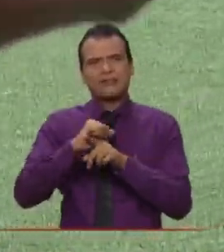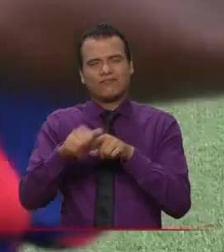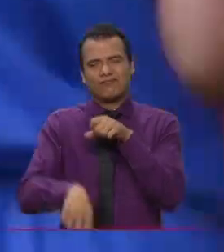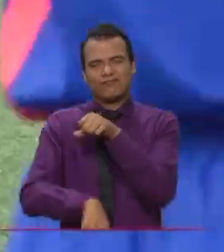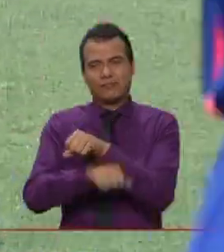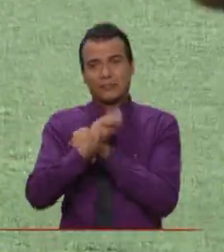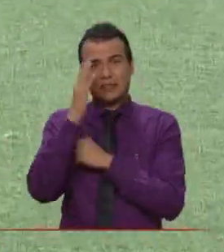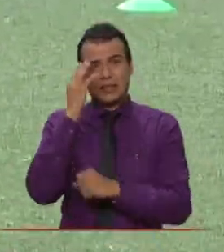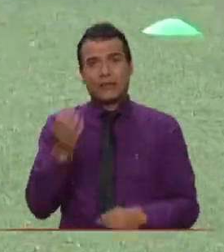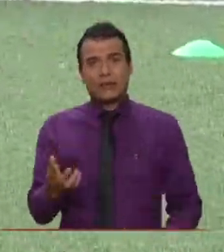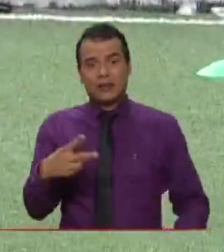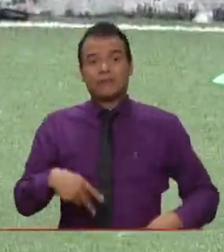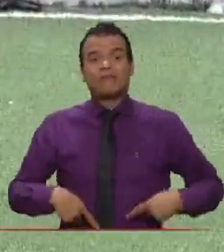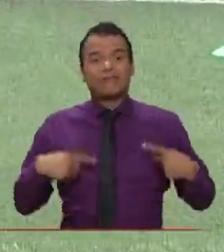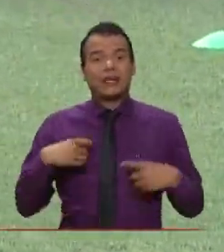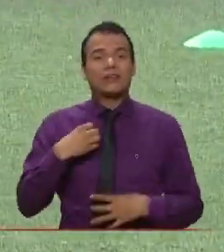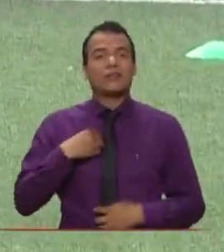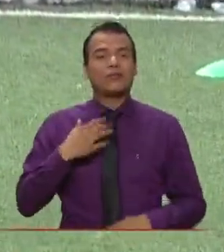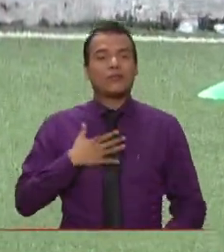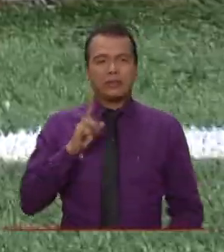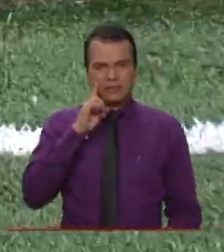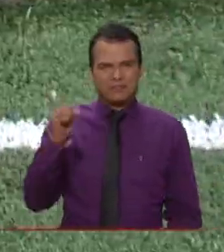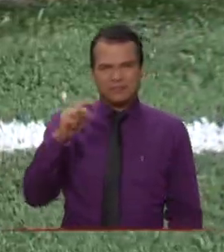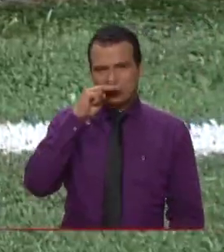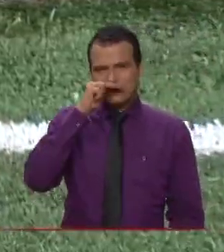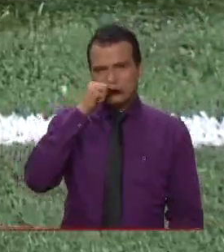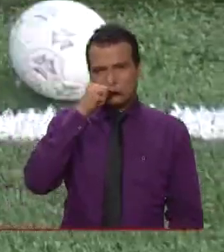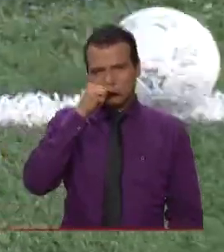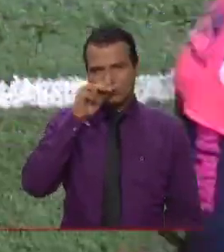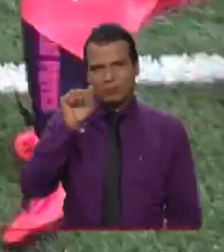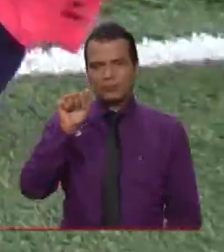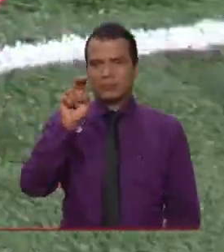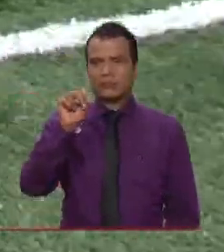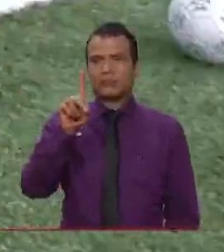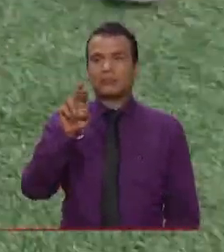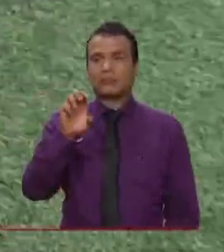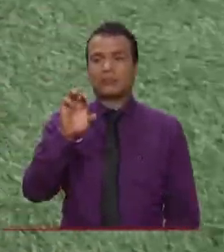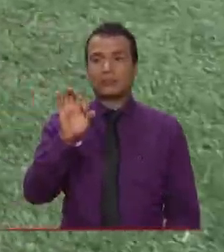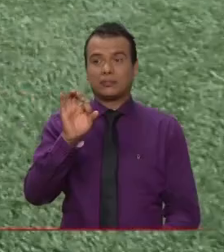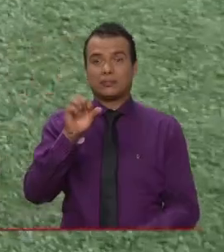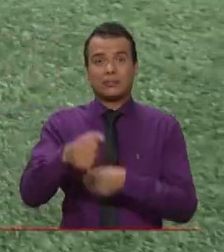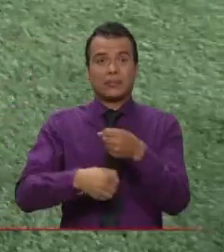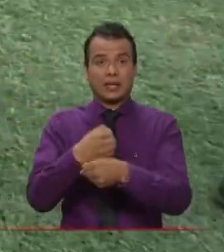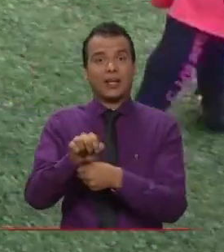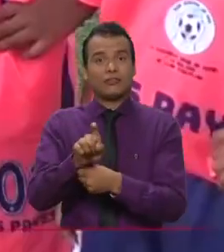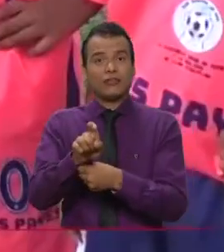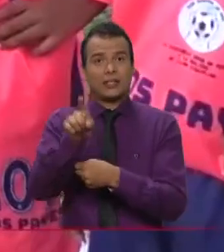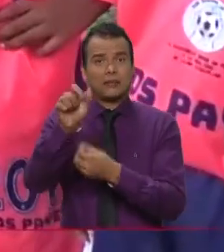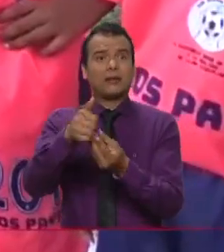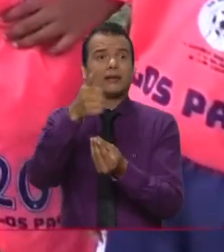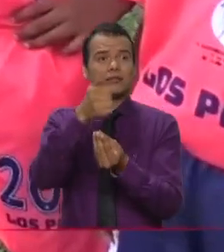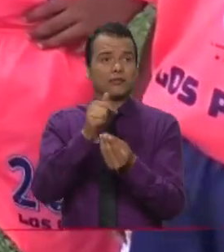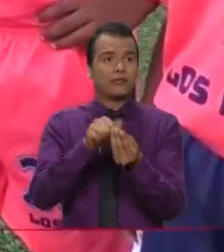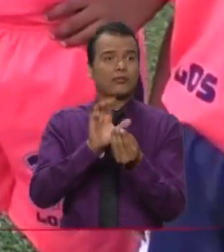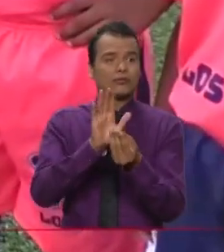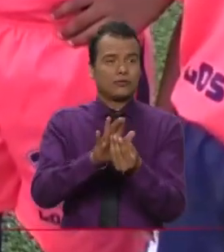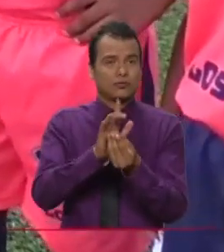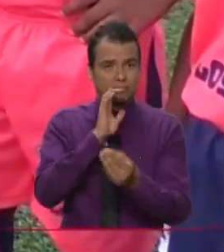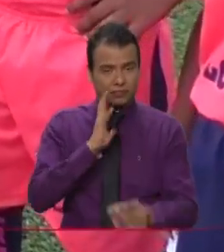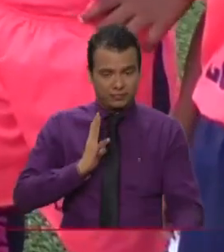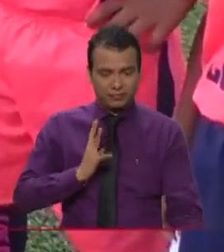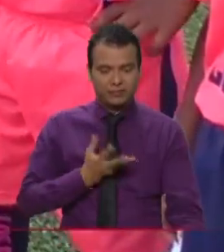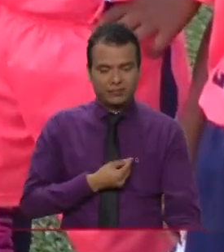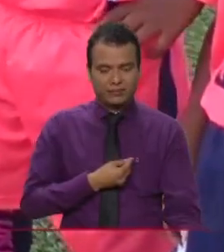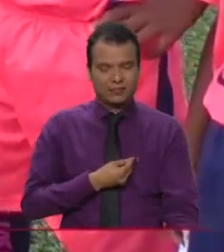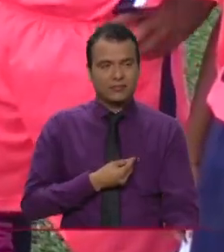de vida, como le ocurre al pequeño Andrés Inestrosa, de 6 años de edad, quien ya lidera esta pequeña selección de sueños. Nosotros somos un